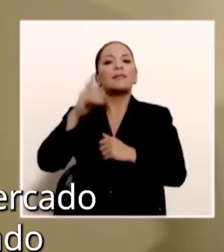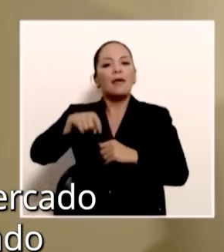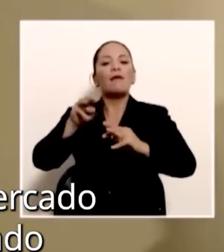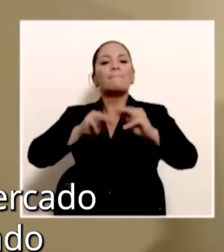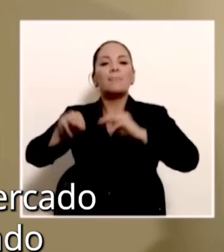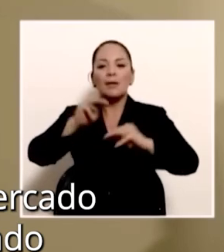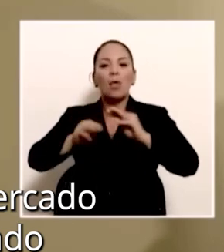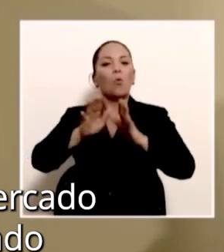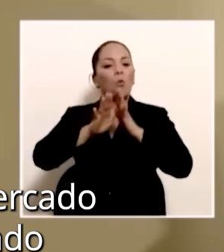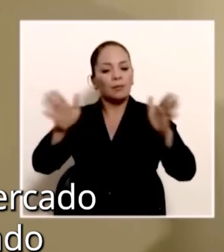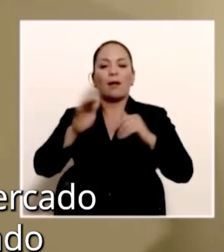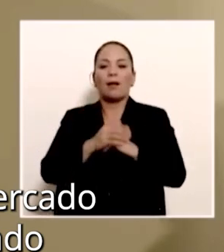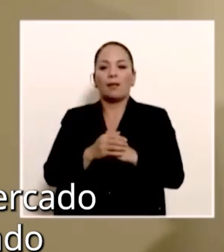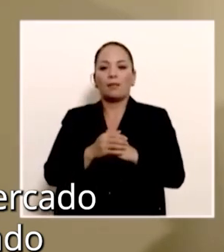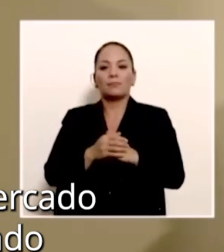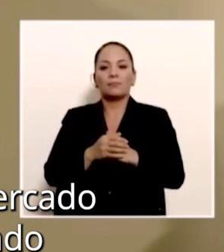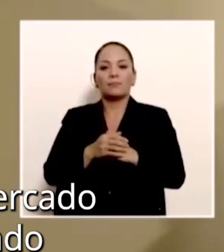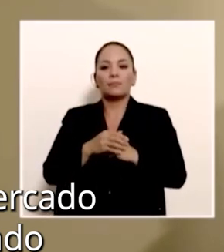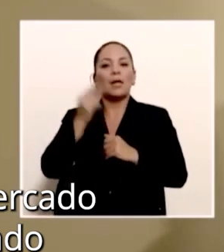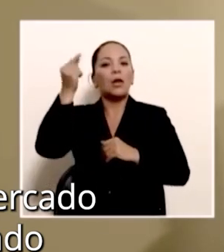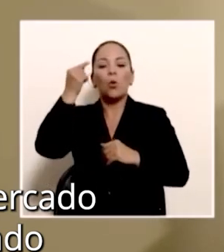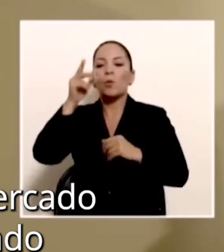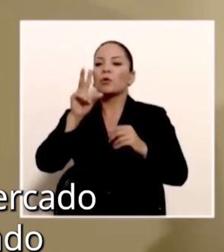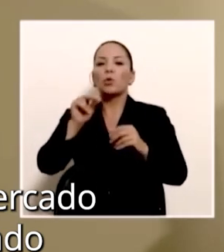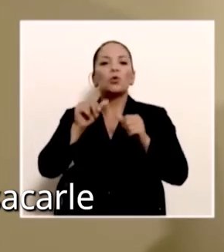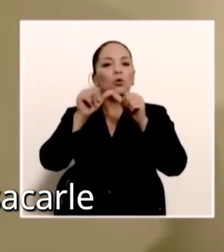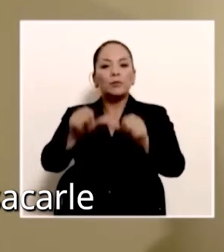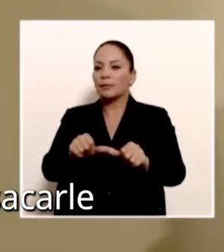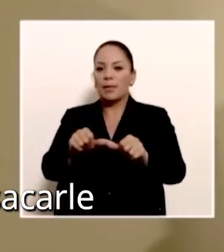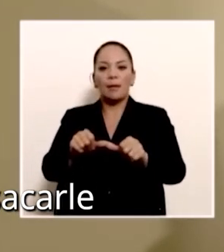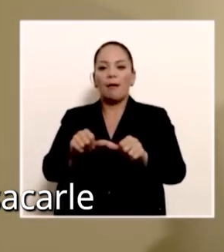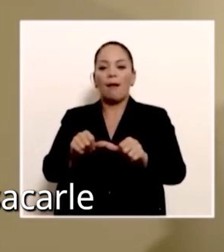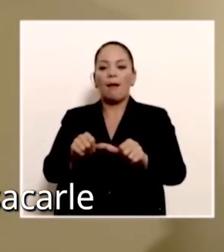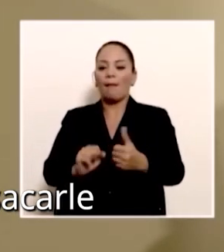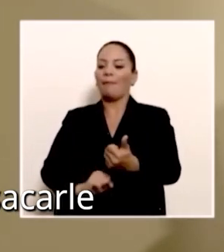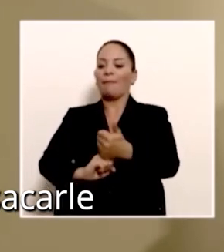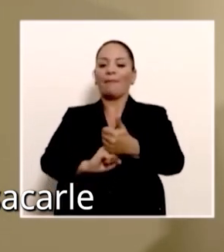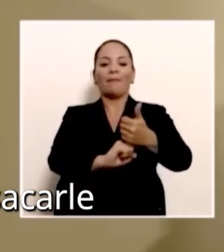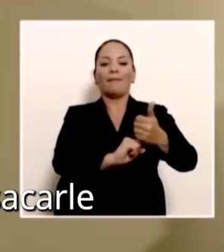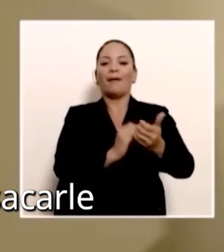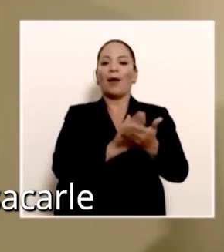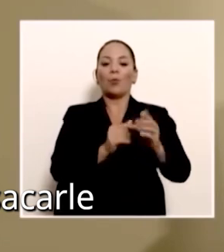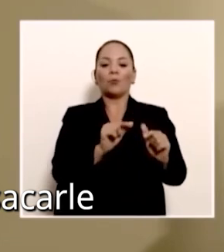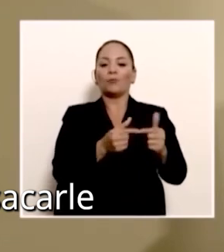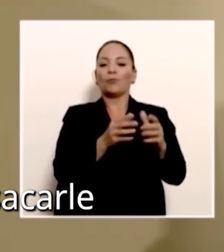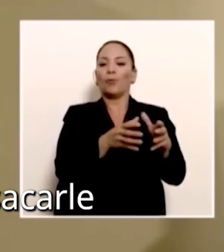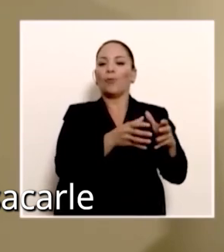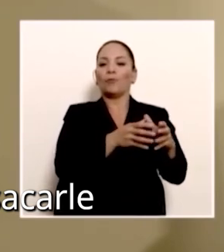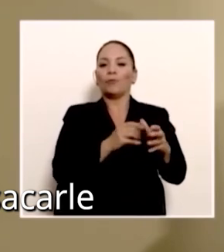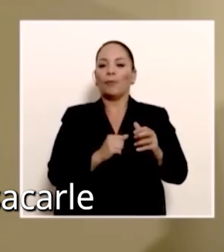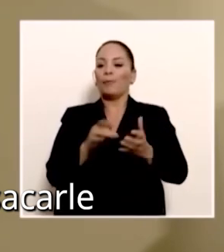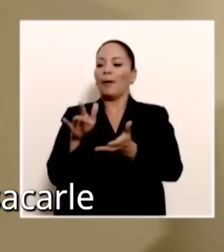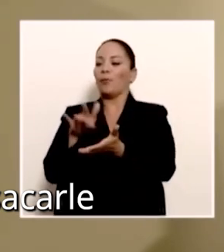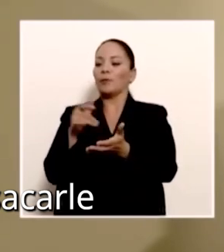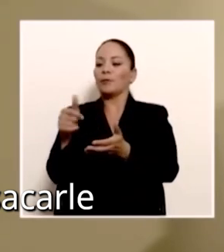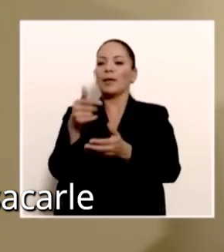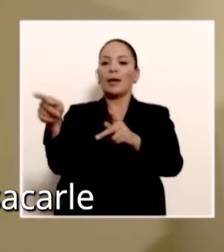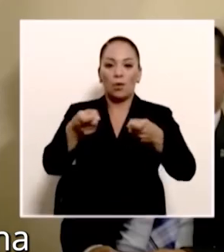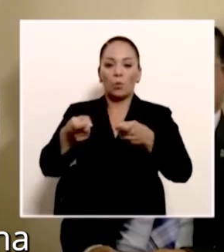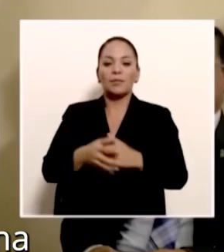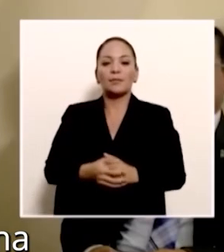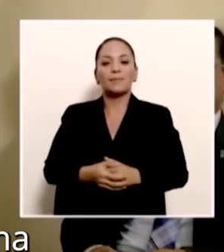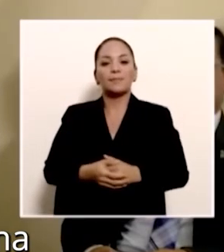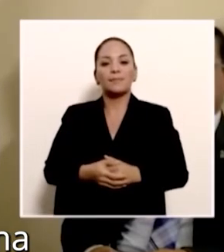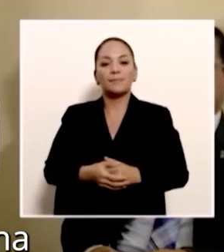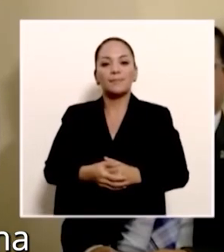un mercado en el que el gobierno no siga siendo el instrumento de unos pocos para sacarle plata a la bolsa a los muchos.